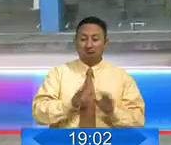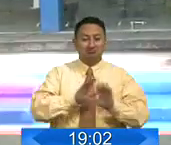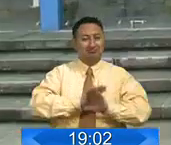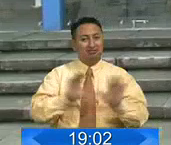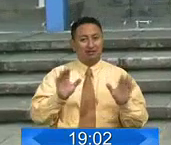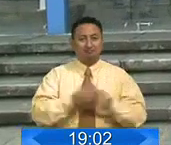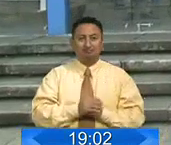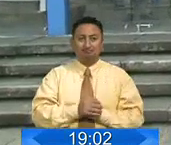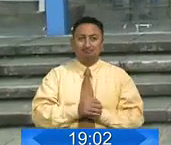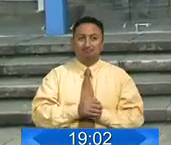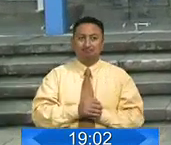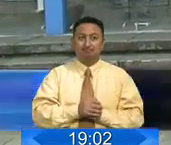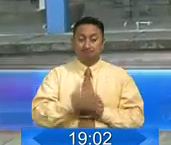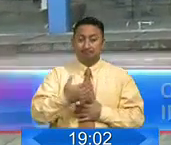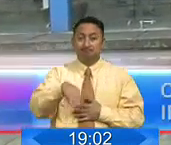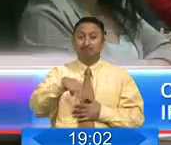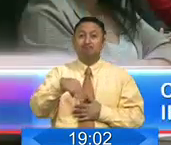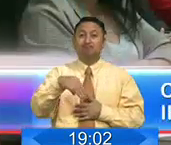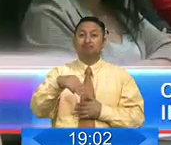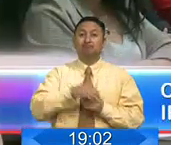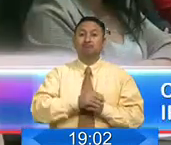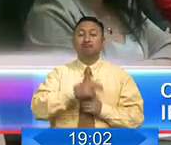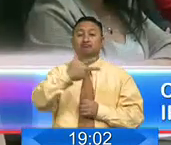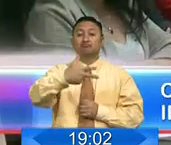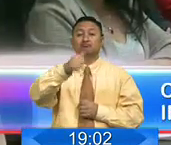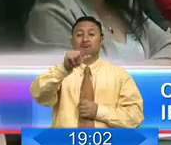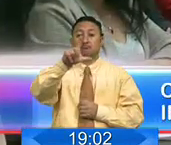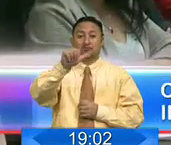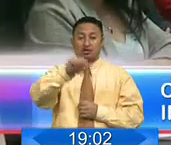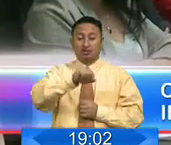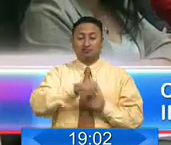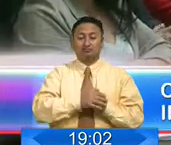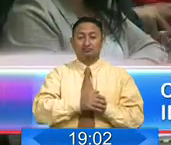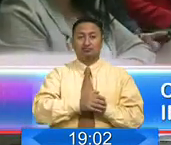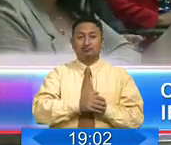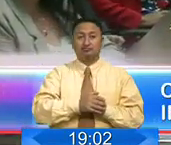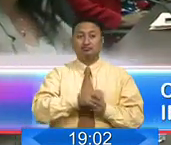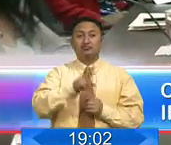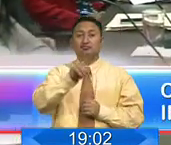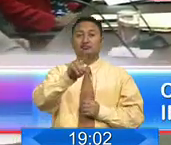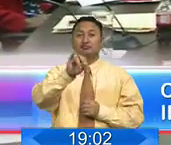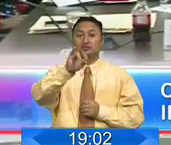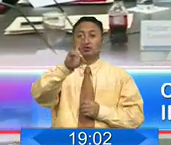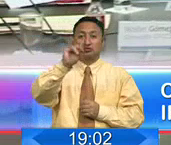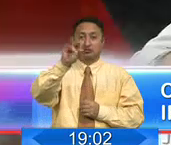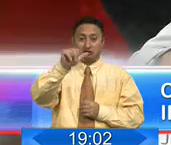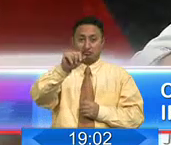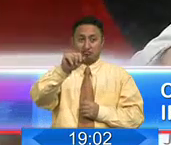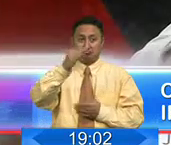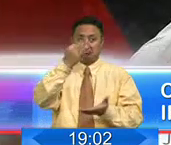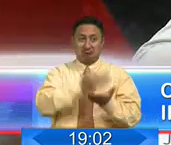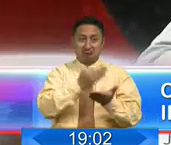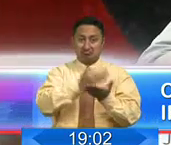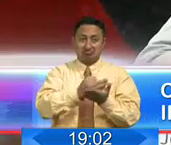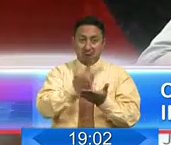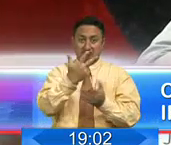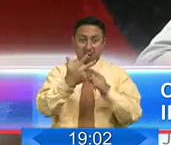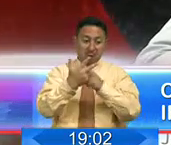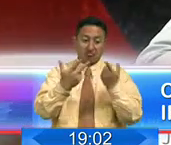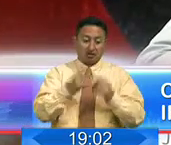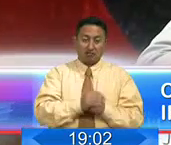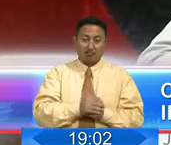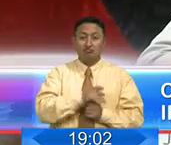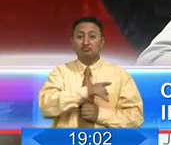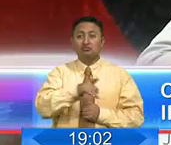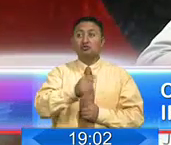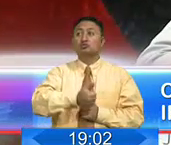Este miércoles también tenían que rendir su versión Chalá y de Sintoño, pero no acudieron, como tampoco lo hizo José Tuárez, porque tenía que